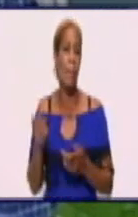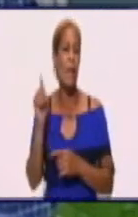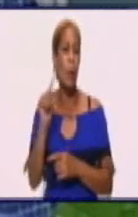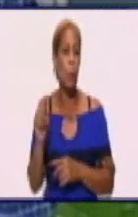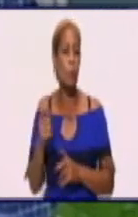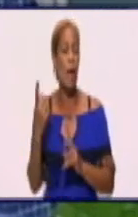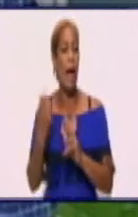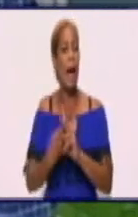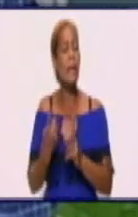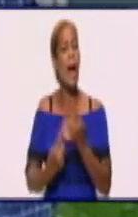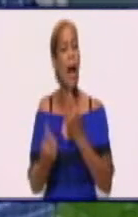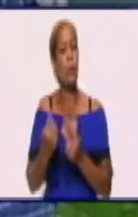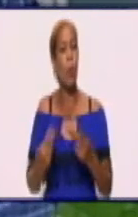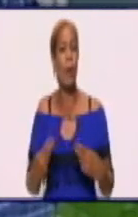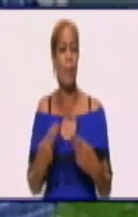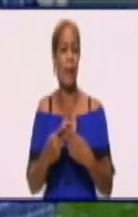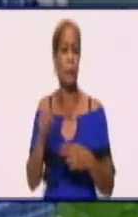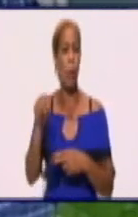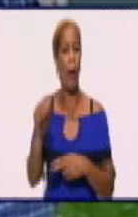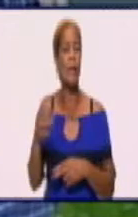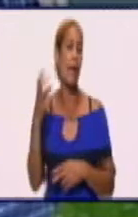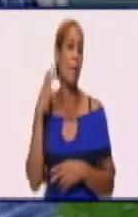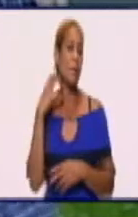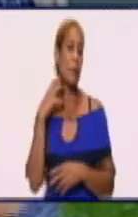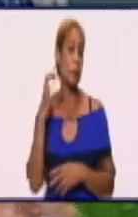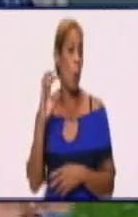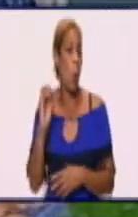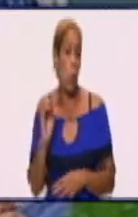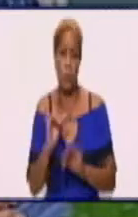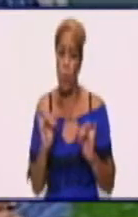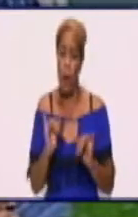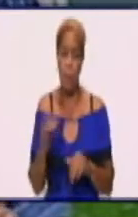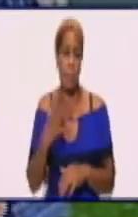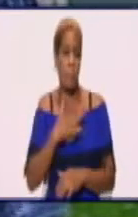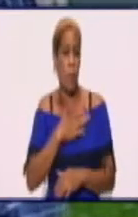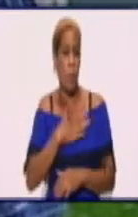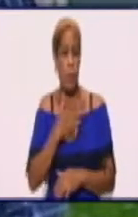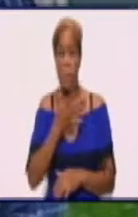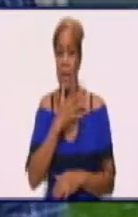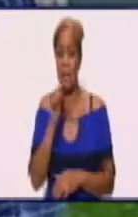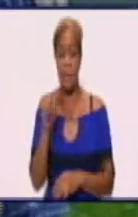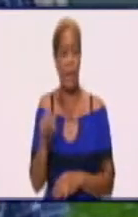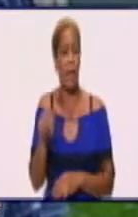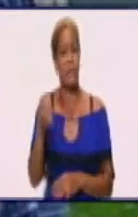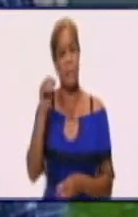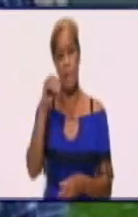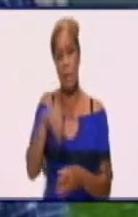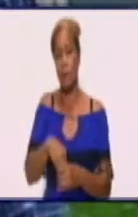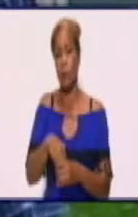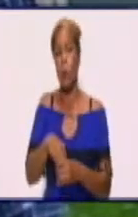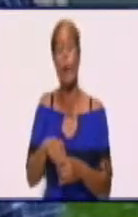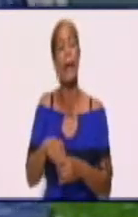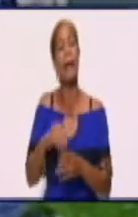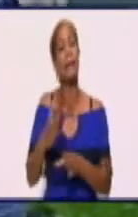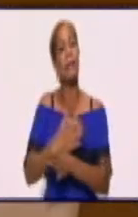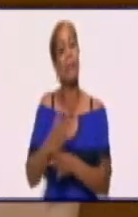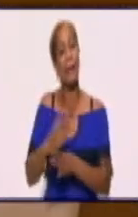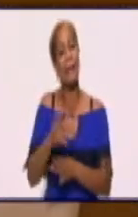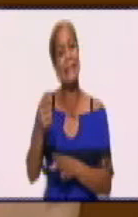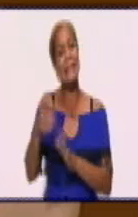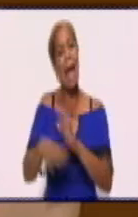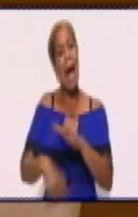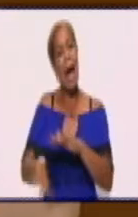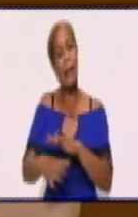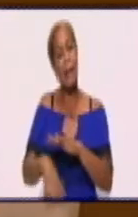allí en Manzanillo, doctora, o es propio de la misma dispersión de la enfermedad que hay en las diferentes áreas de salud de Manzanillo? Así